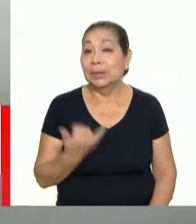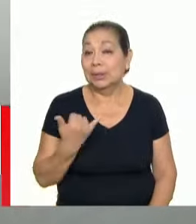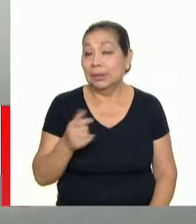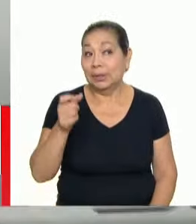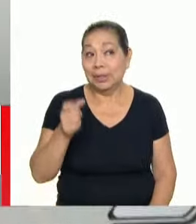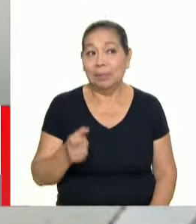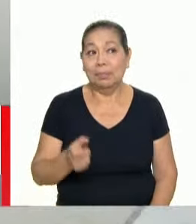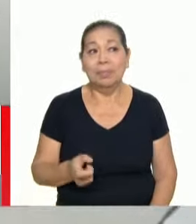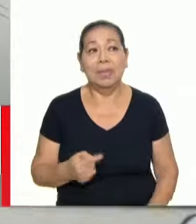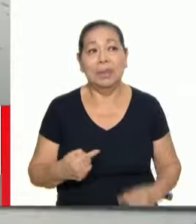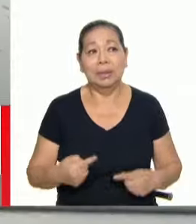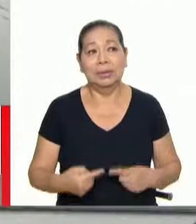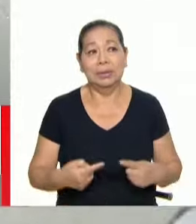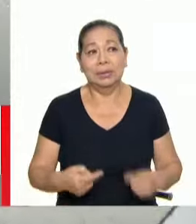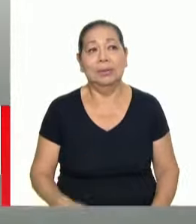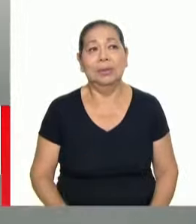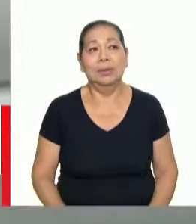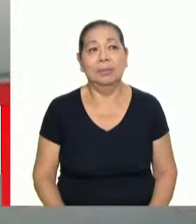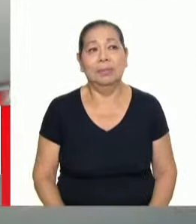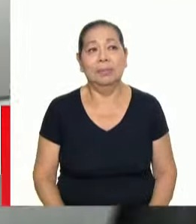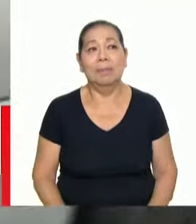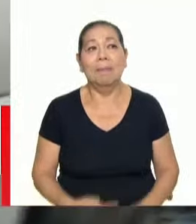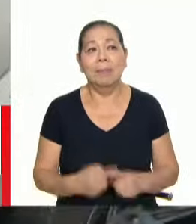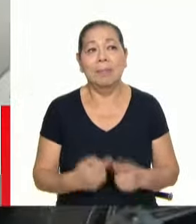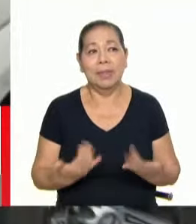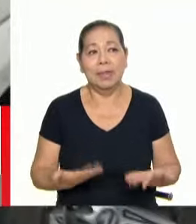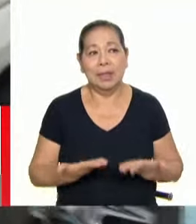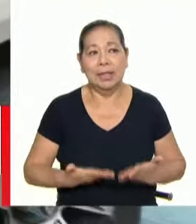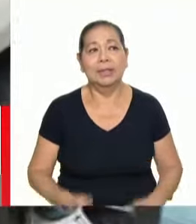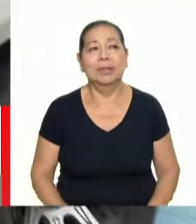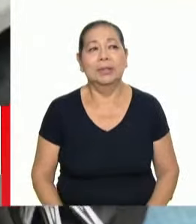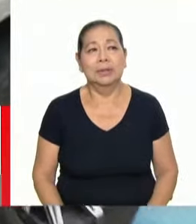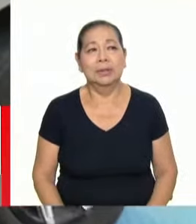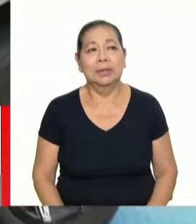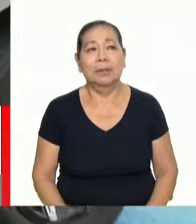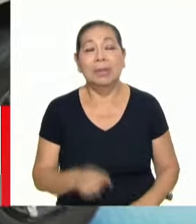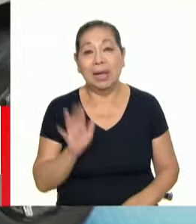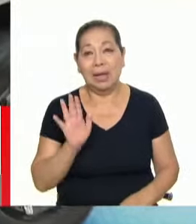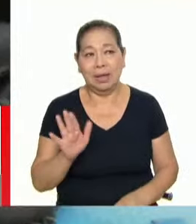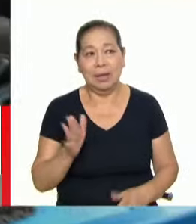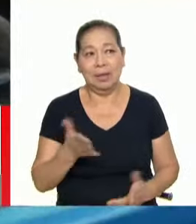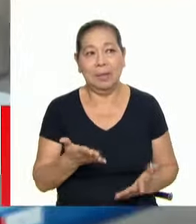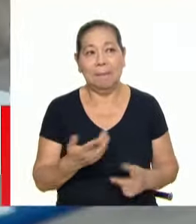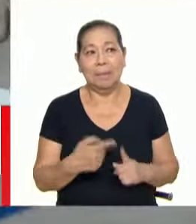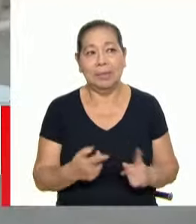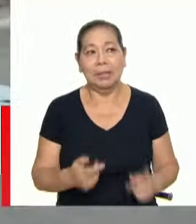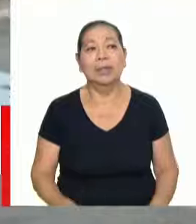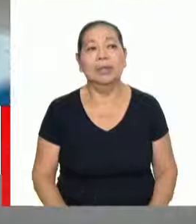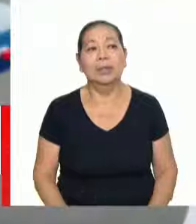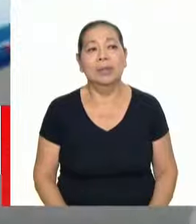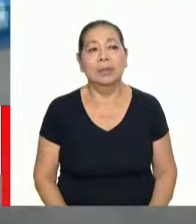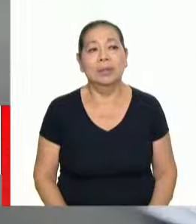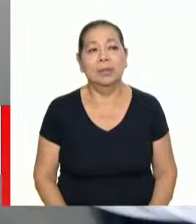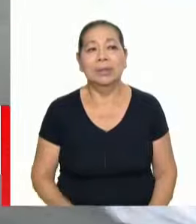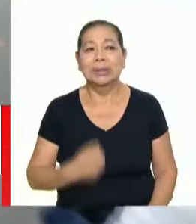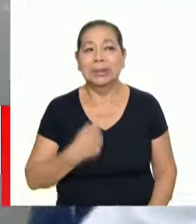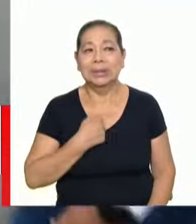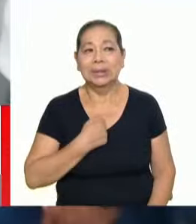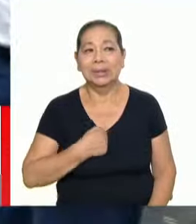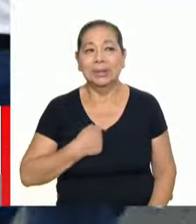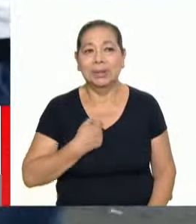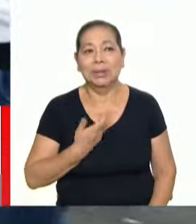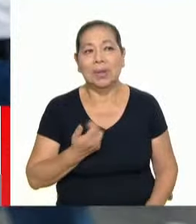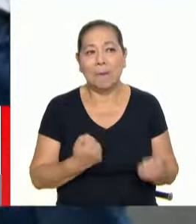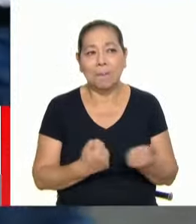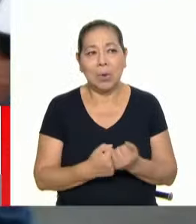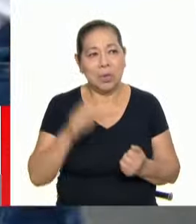esta persona desafiante en realidad, como ustedes lo pueden ver, que ellos... Bueno, miren la situación de... Lamentablemente no hay